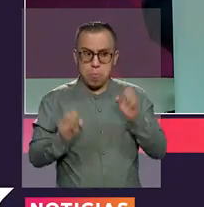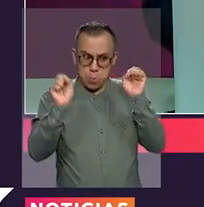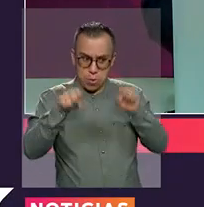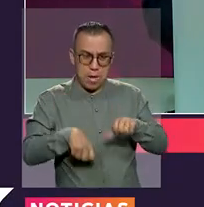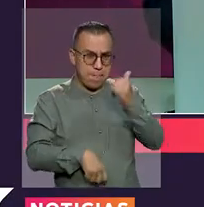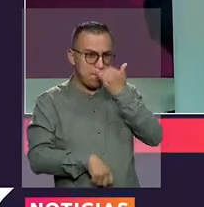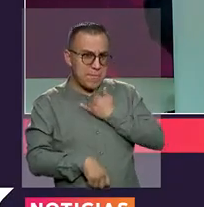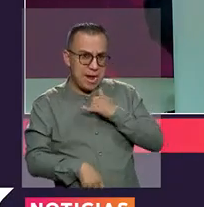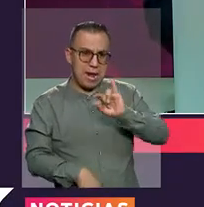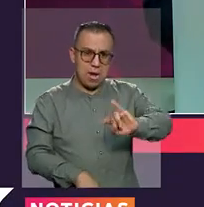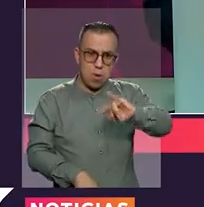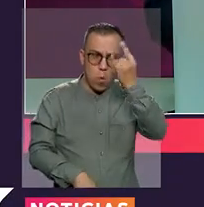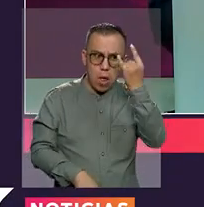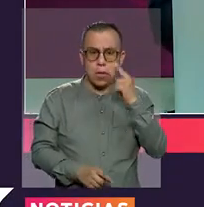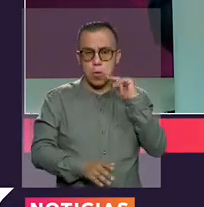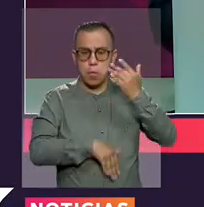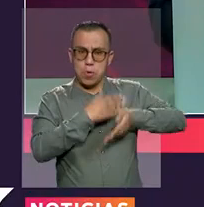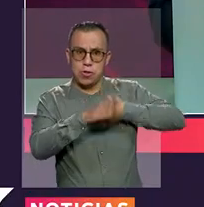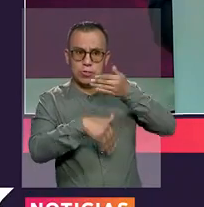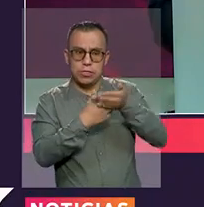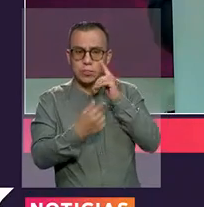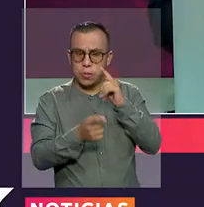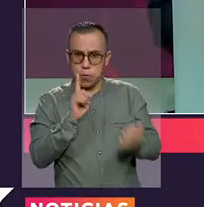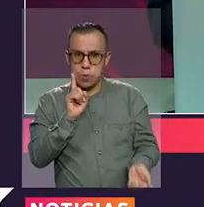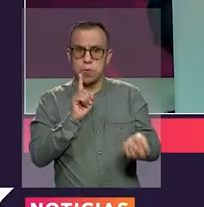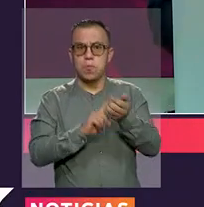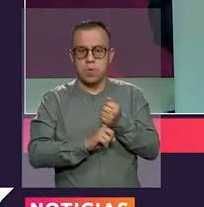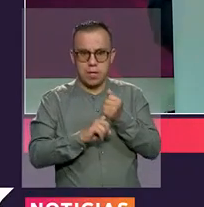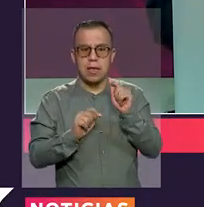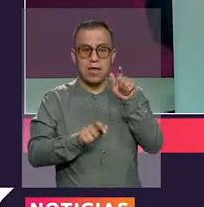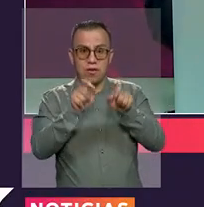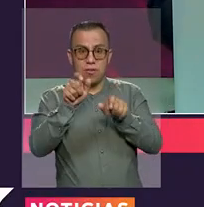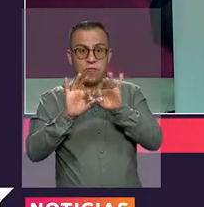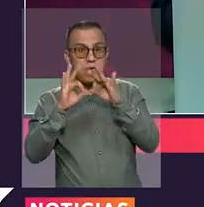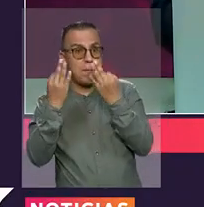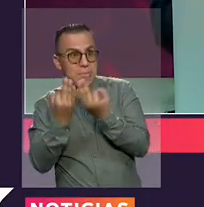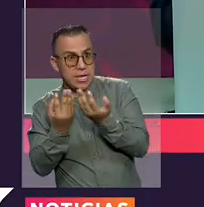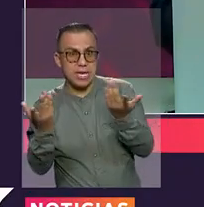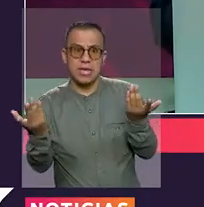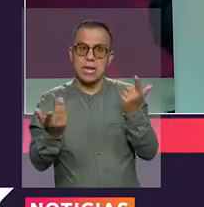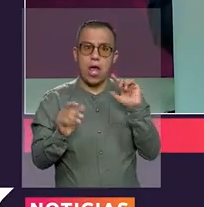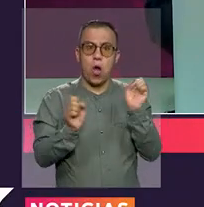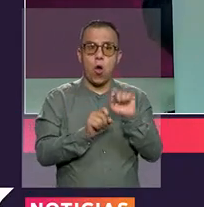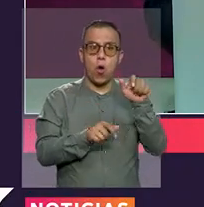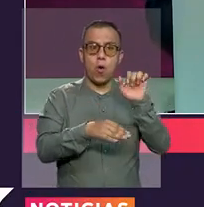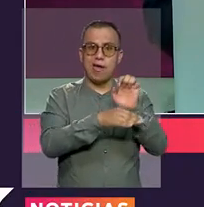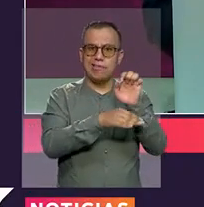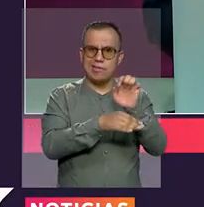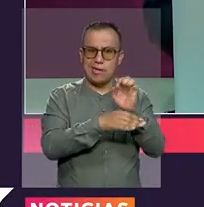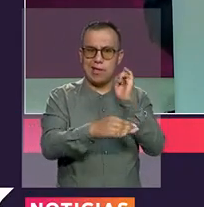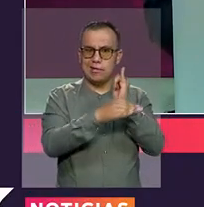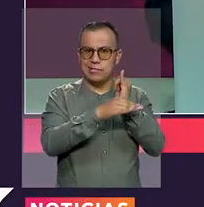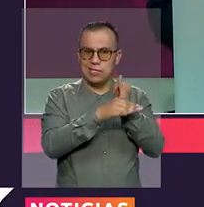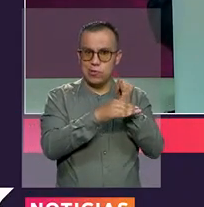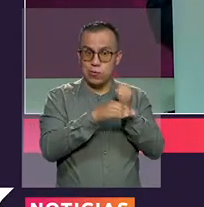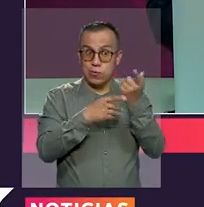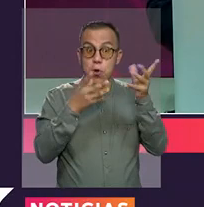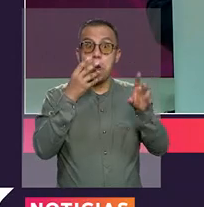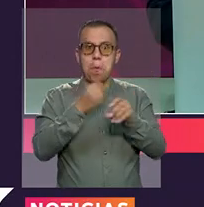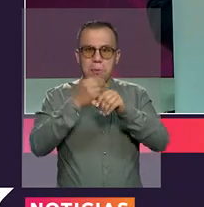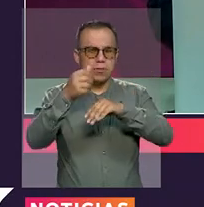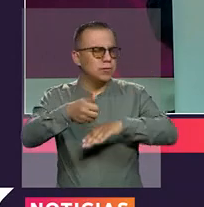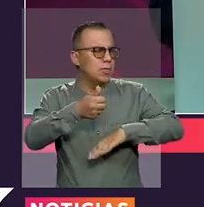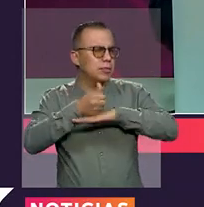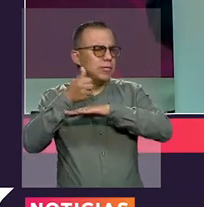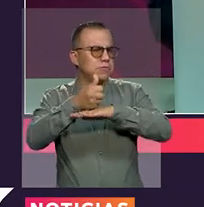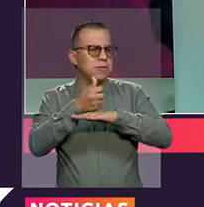algún tipo de errores en el proceso de identificación por parte de la familia, por parte de medicina legal, por parte también de las